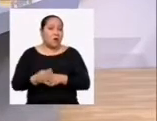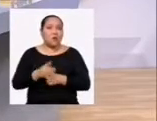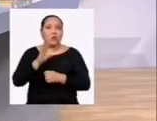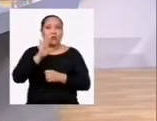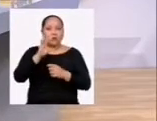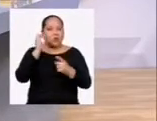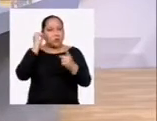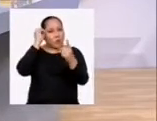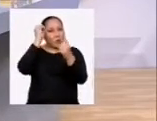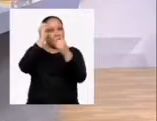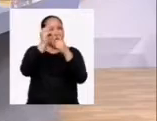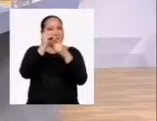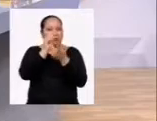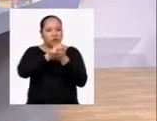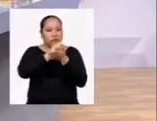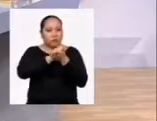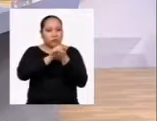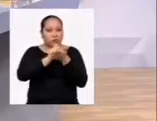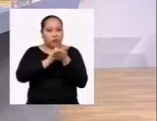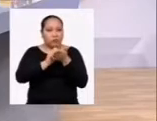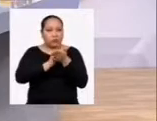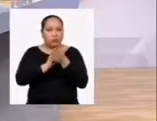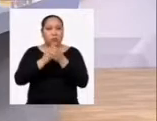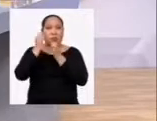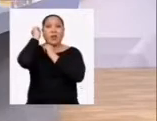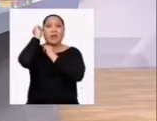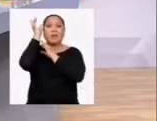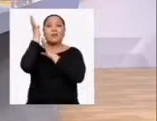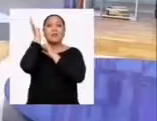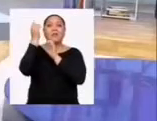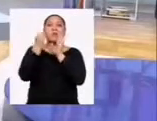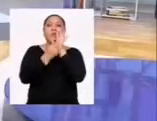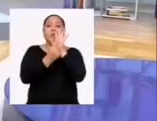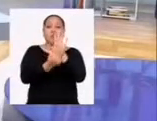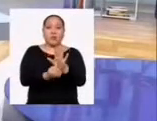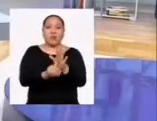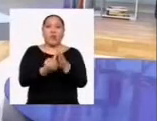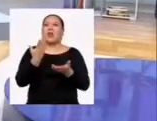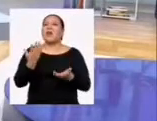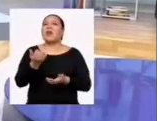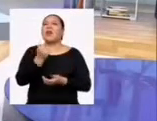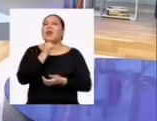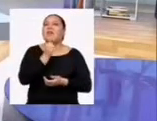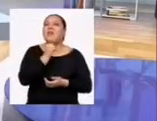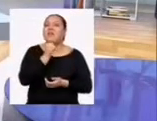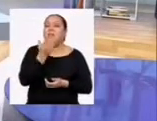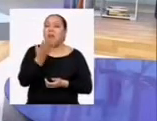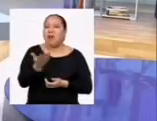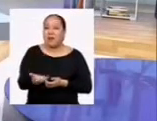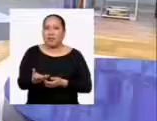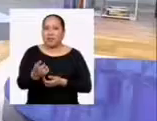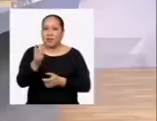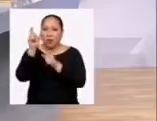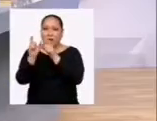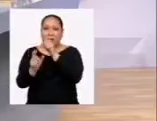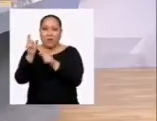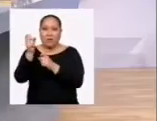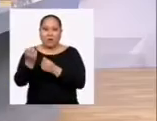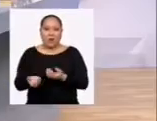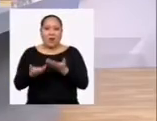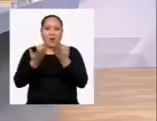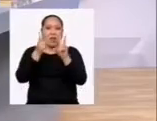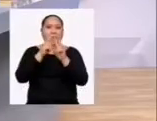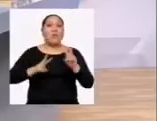el reto de desarrollar un texto expositivo sobre qué hace falta para que las personas valoremos